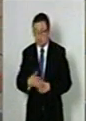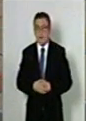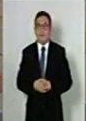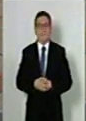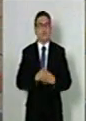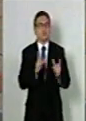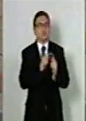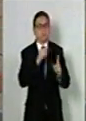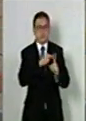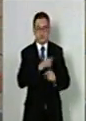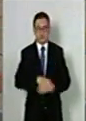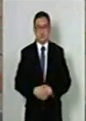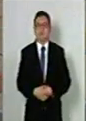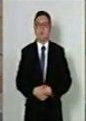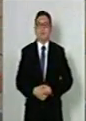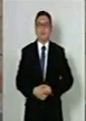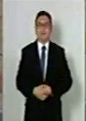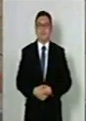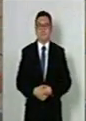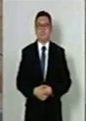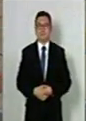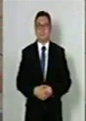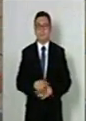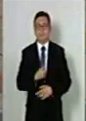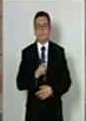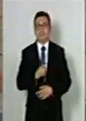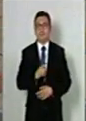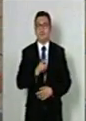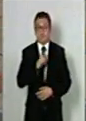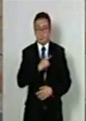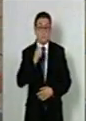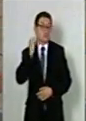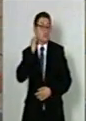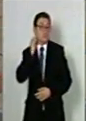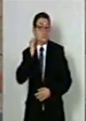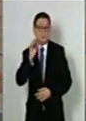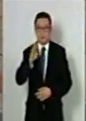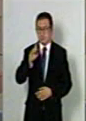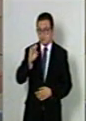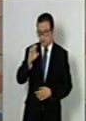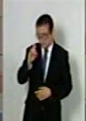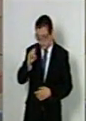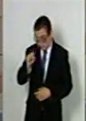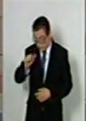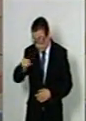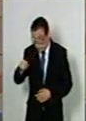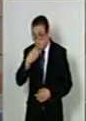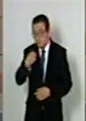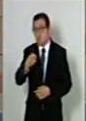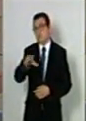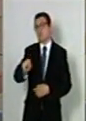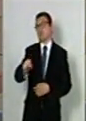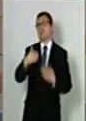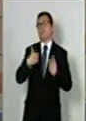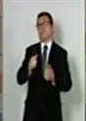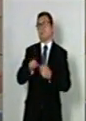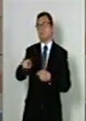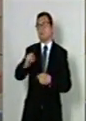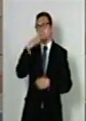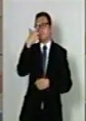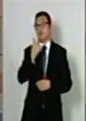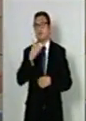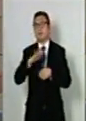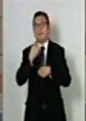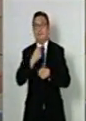brevemente. Tiene razón el senador Barbosa en relación con que, en efecto, en